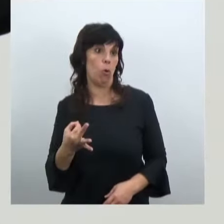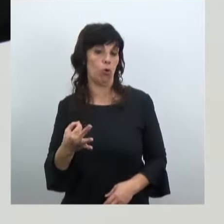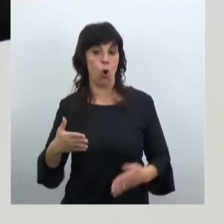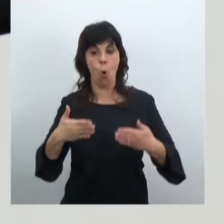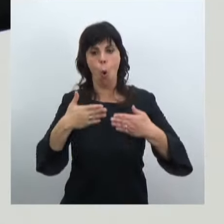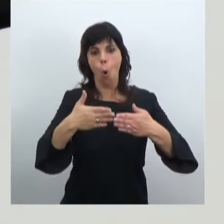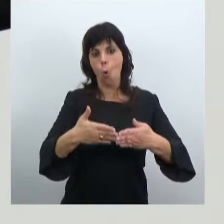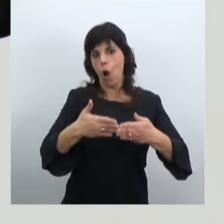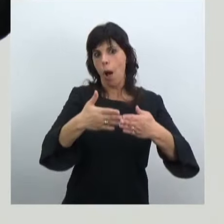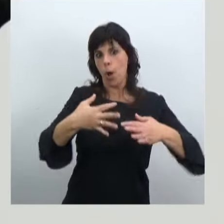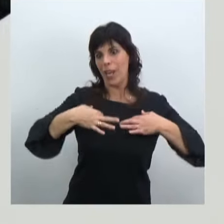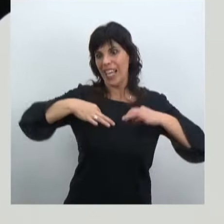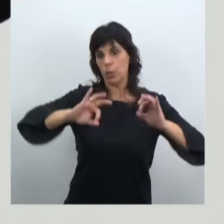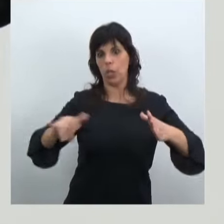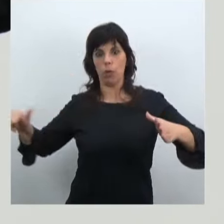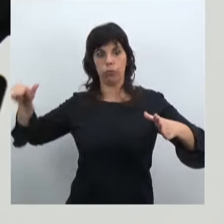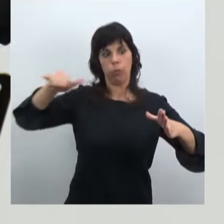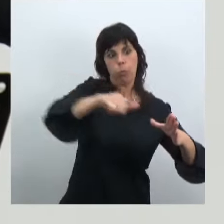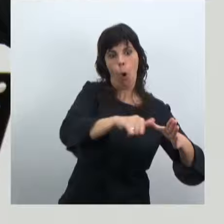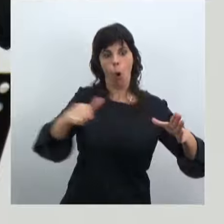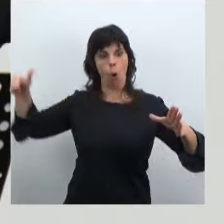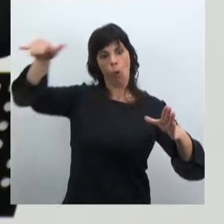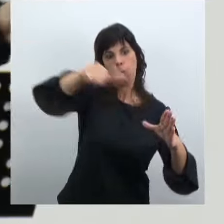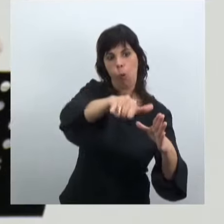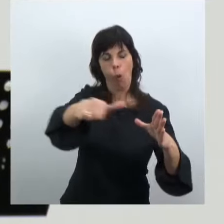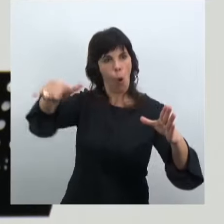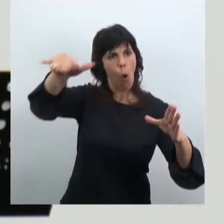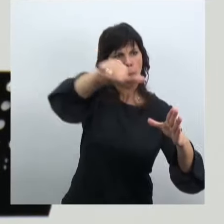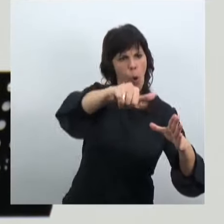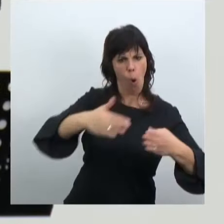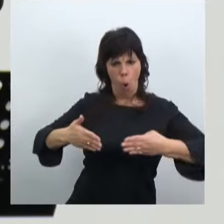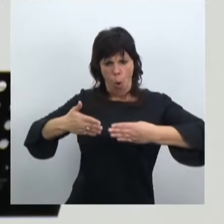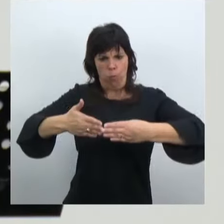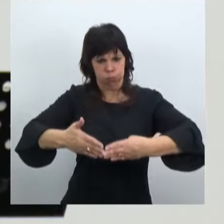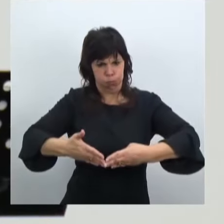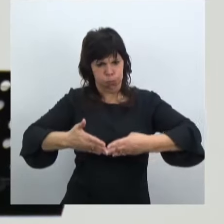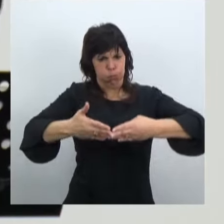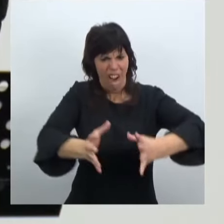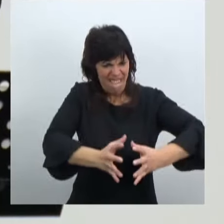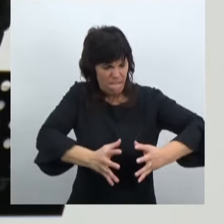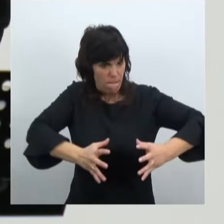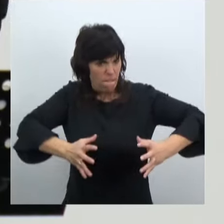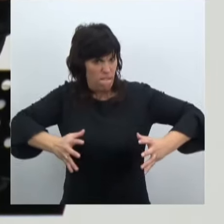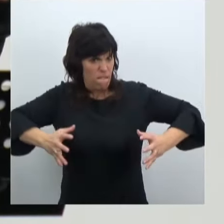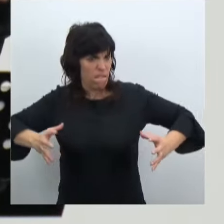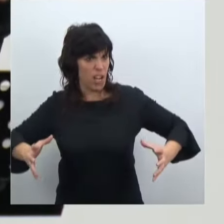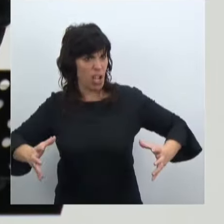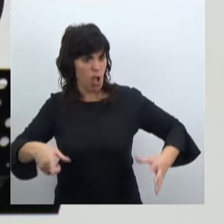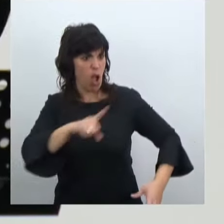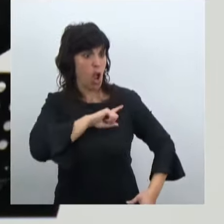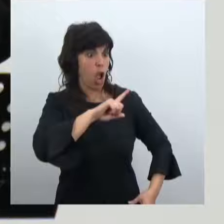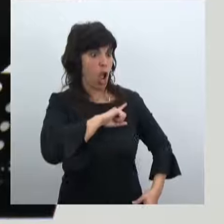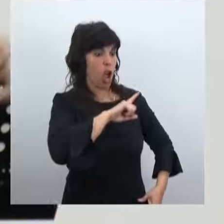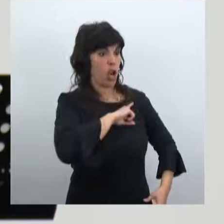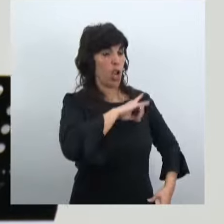330 metros de largo, la MS Midway, uno de los portaaviones que más tiempo han estado en el ejército americano,